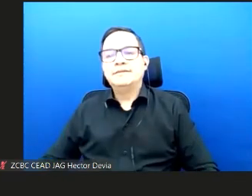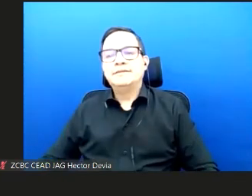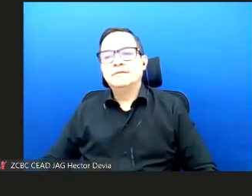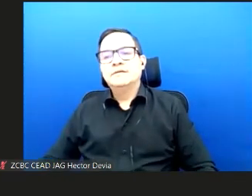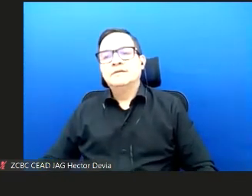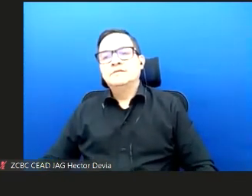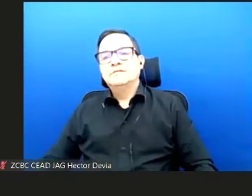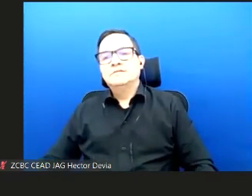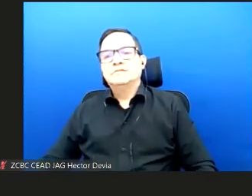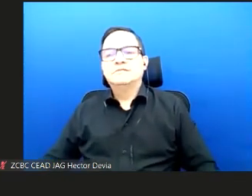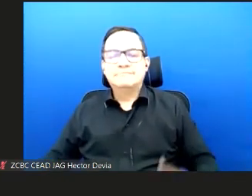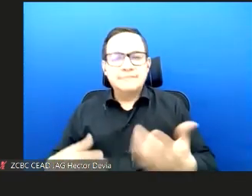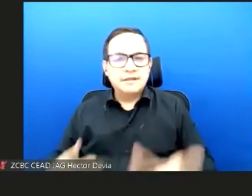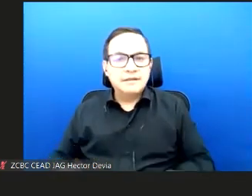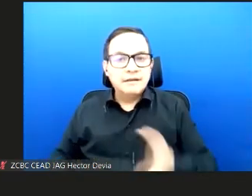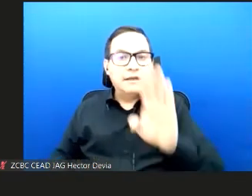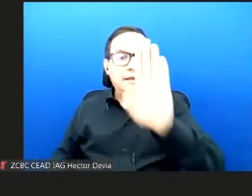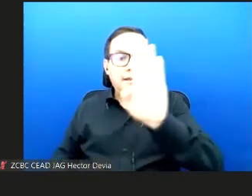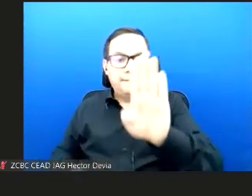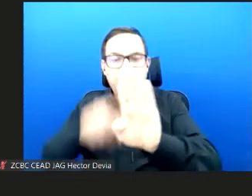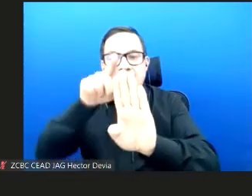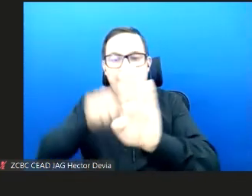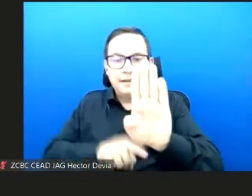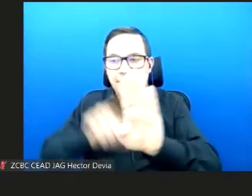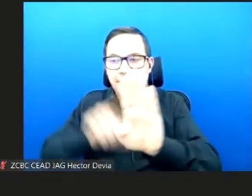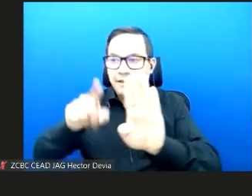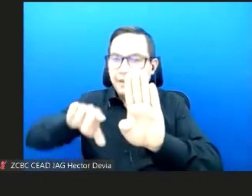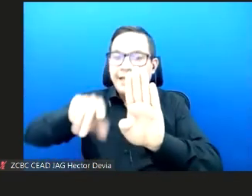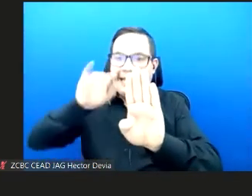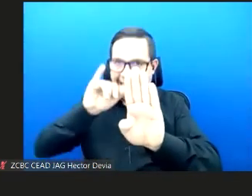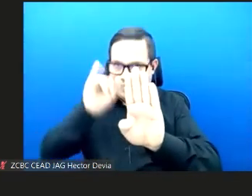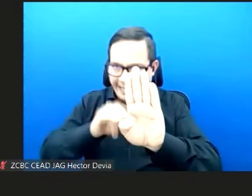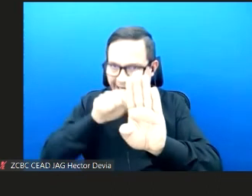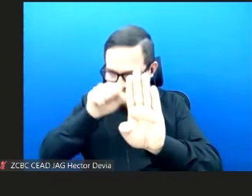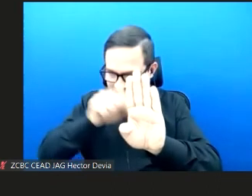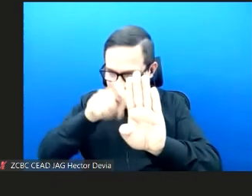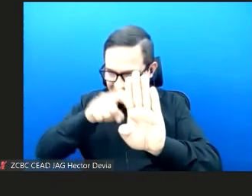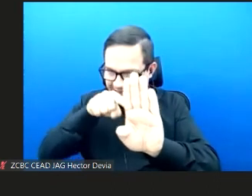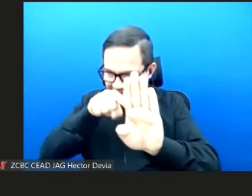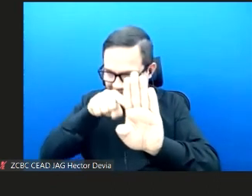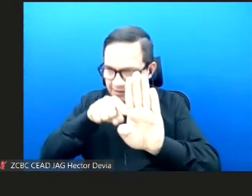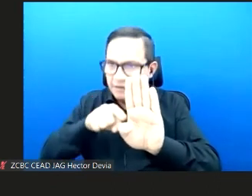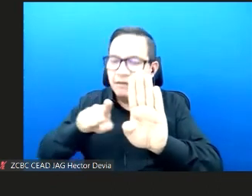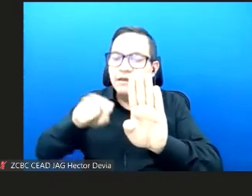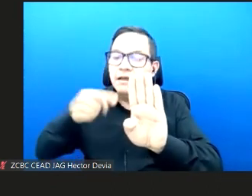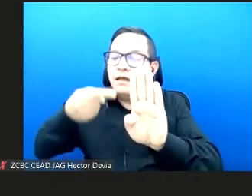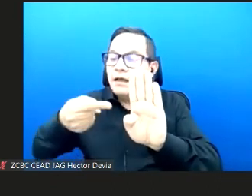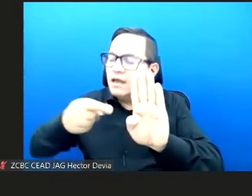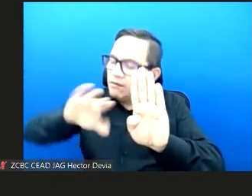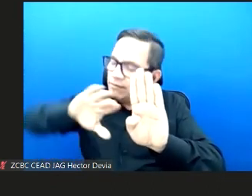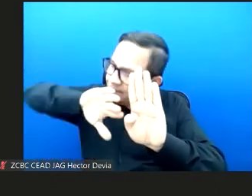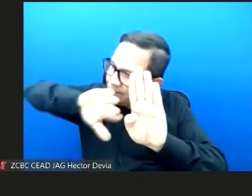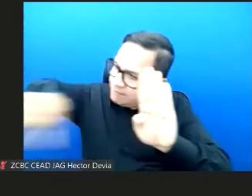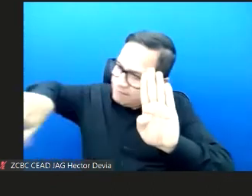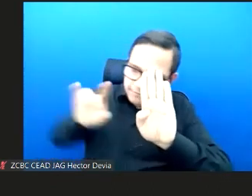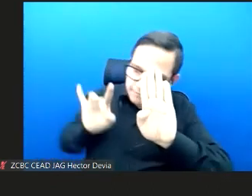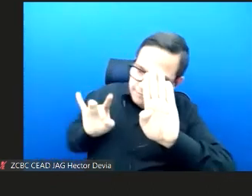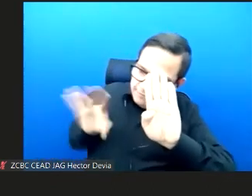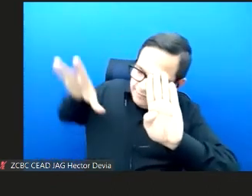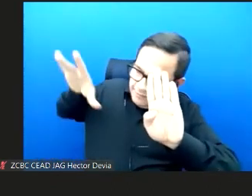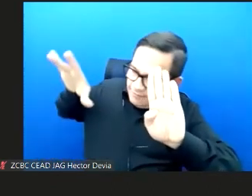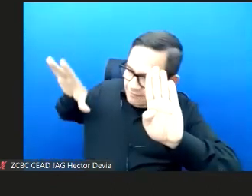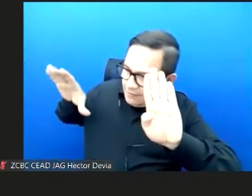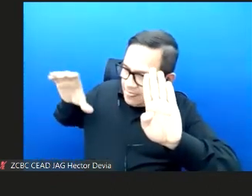los elementos de B sin incluir a la unión de A y C. ¿Listo?